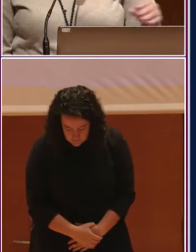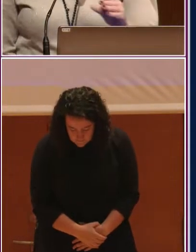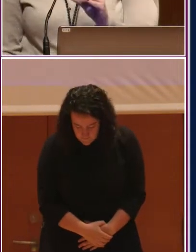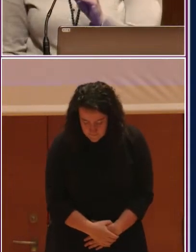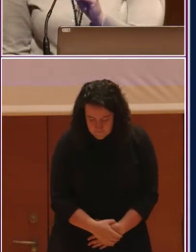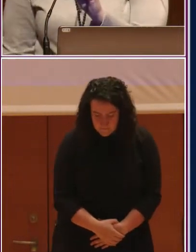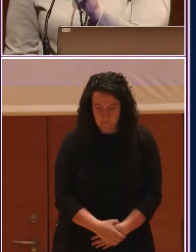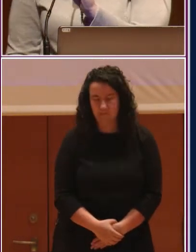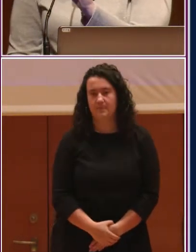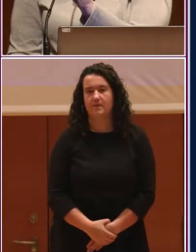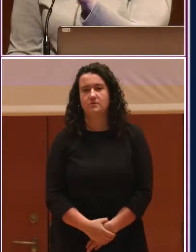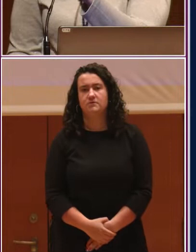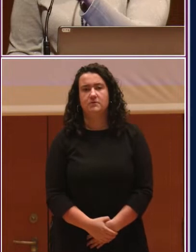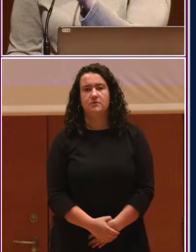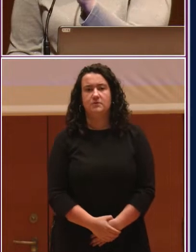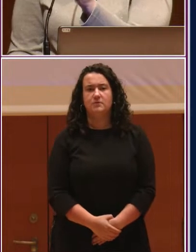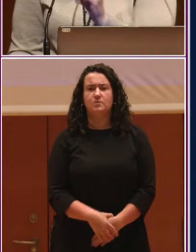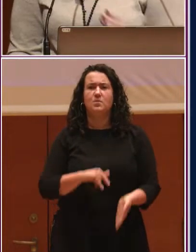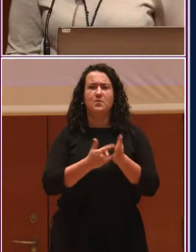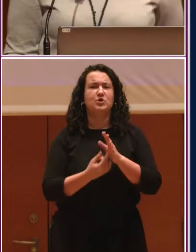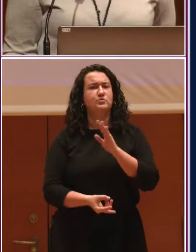lo hemos podido realizar